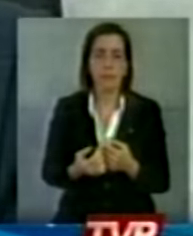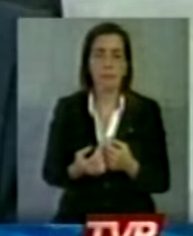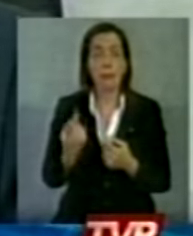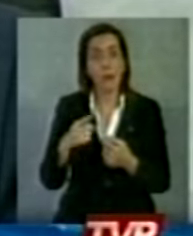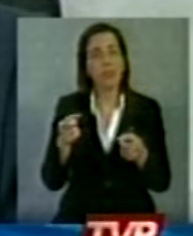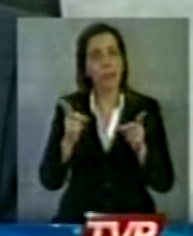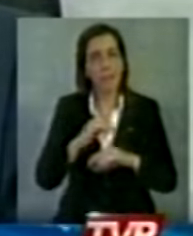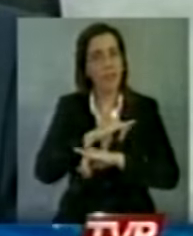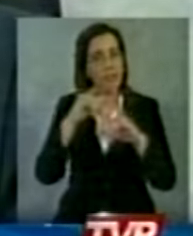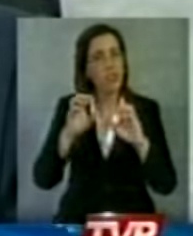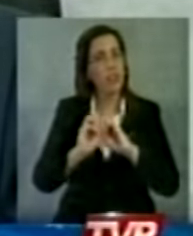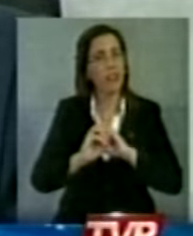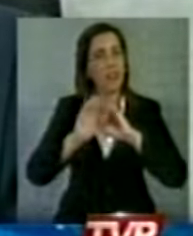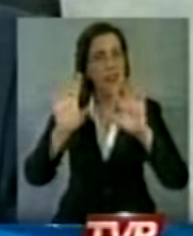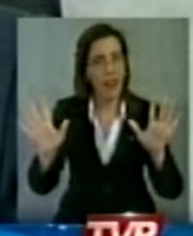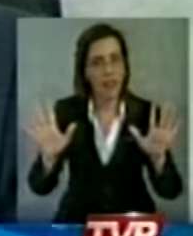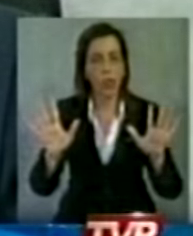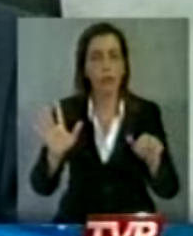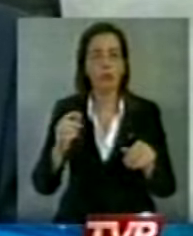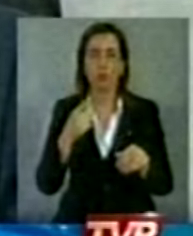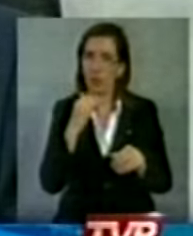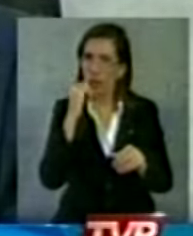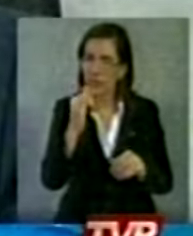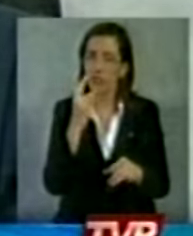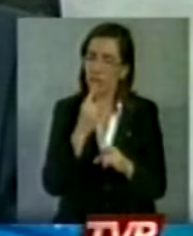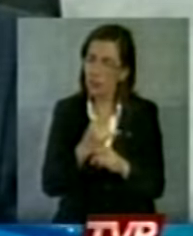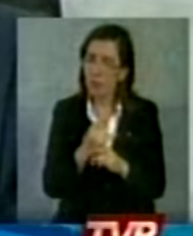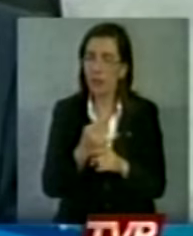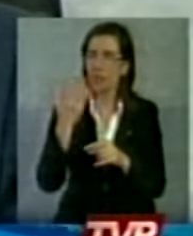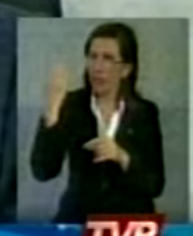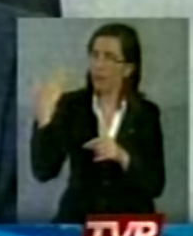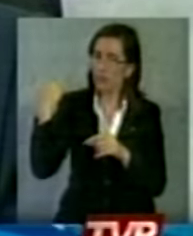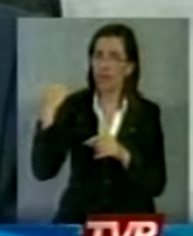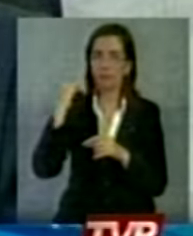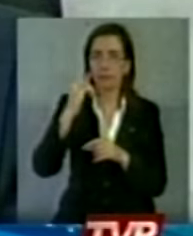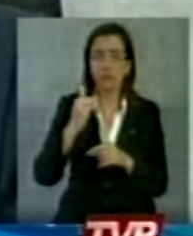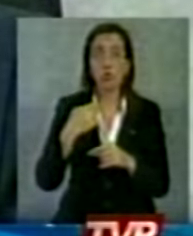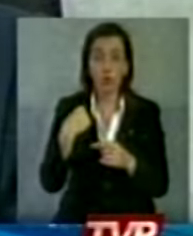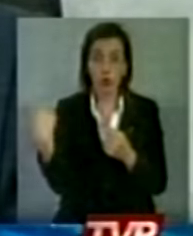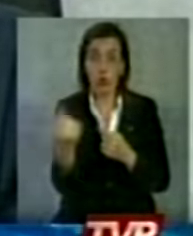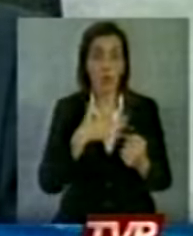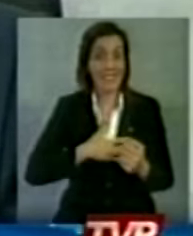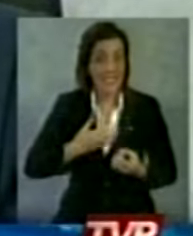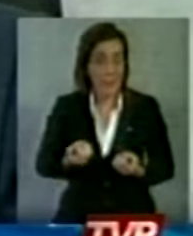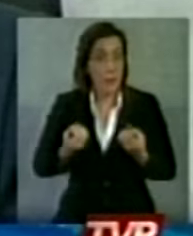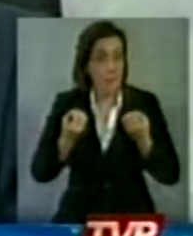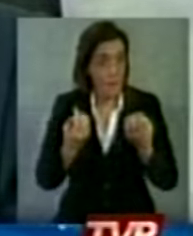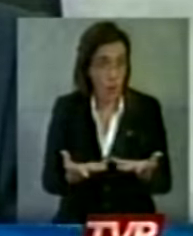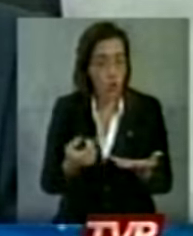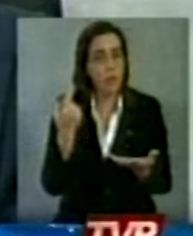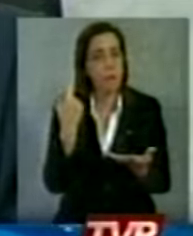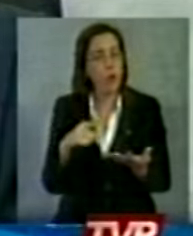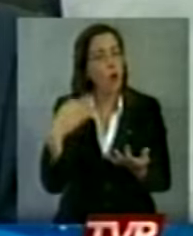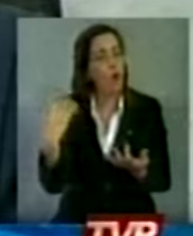ser claro, como le he manifestado desde hace un tiempo, ese bienestar de todo se debe asentar sobre